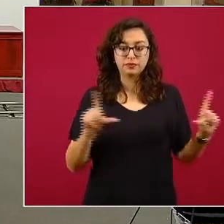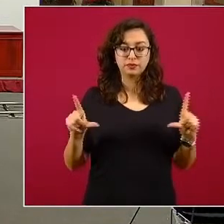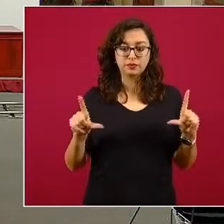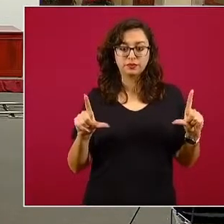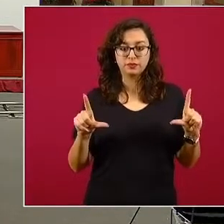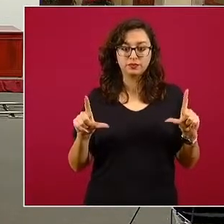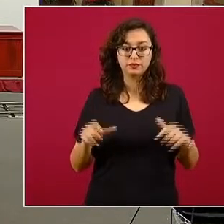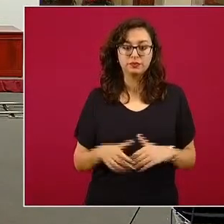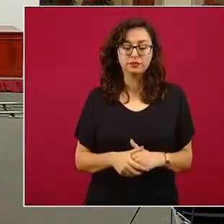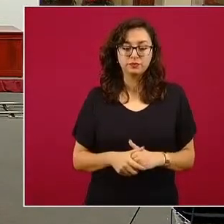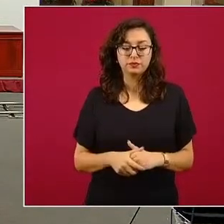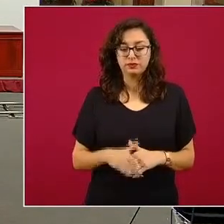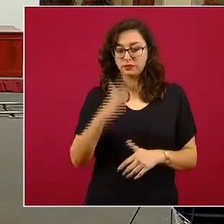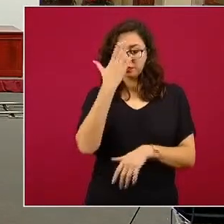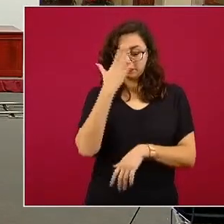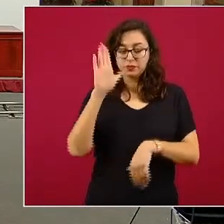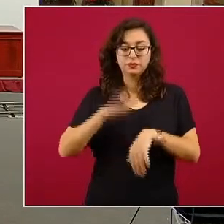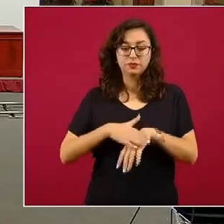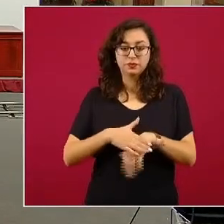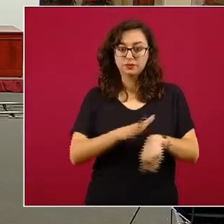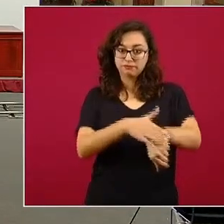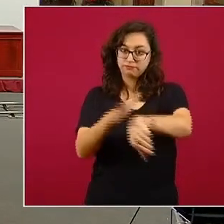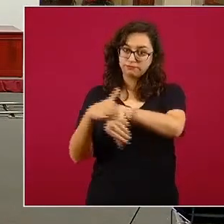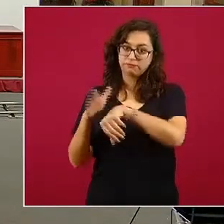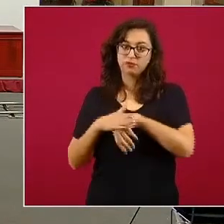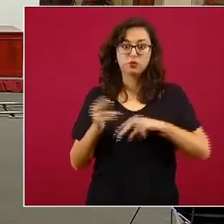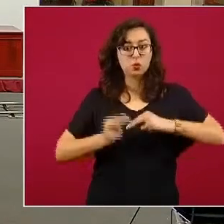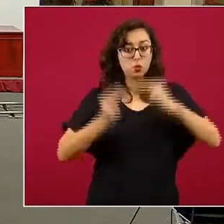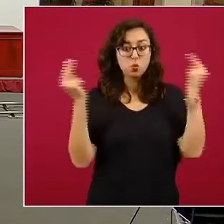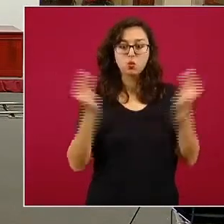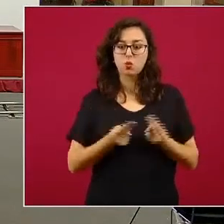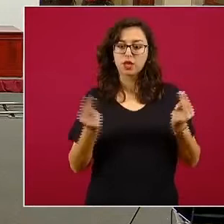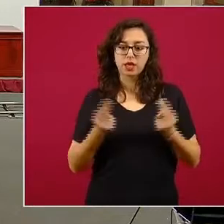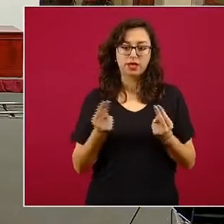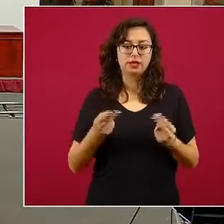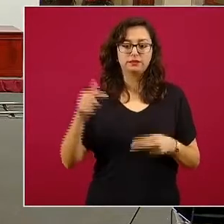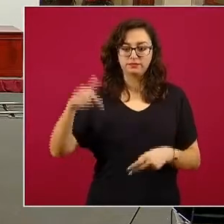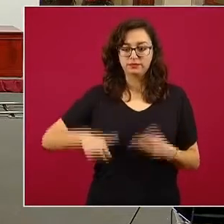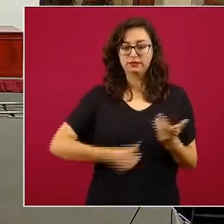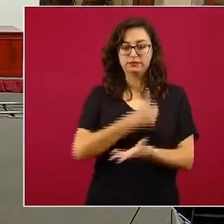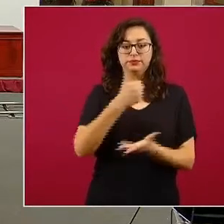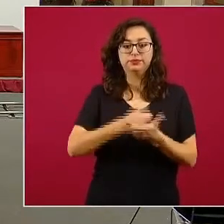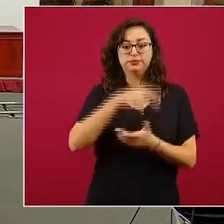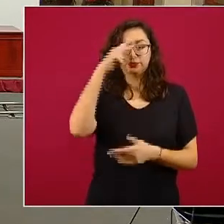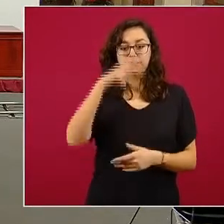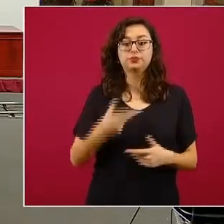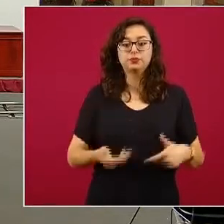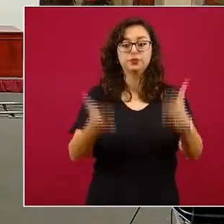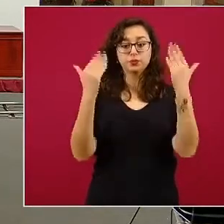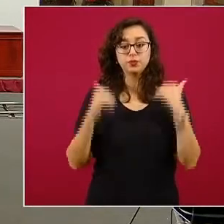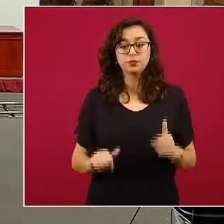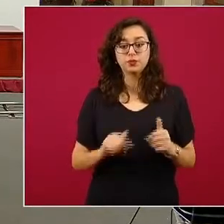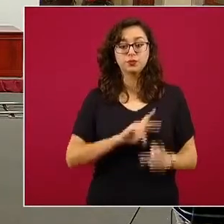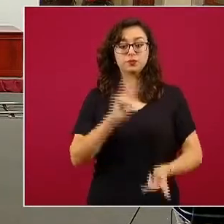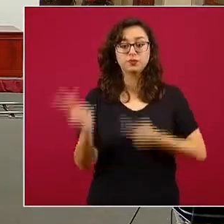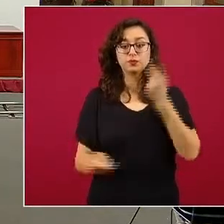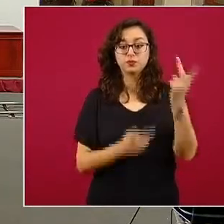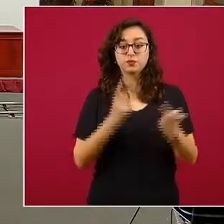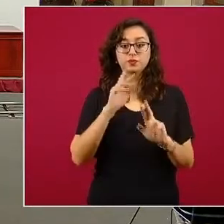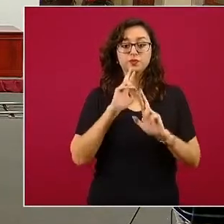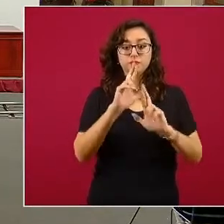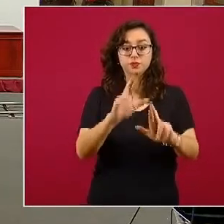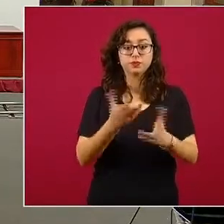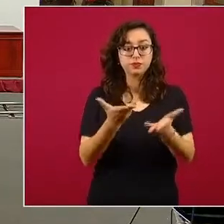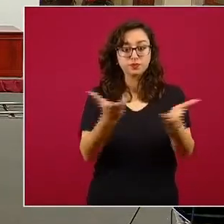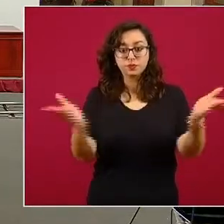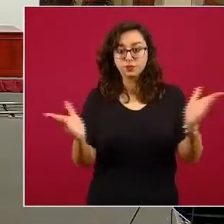última diapositiva para que no se nos olvide el llamado urgente en la Ciudad de México. Vamos a abrir a preguntas y comentarios. Vamos a empezar con